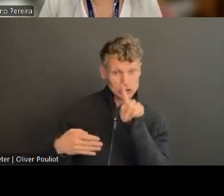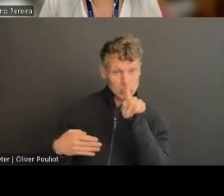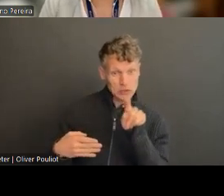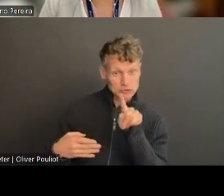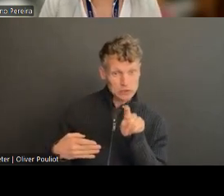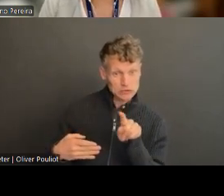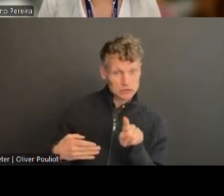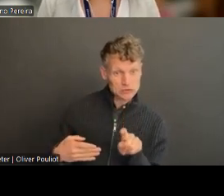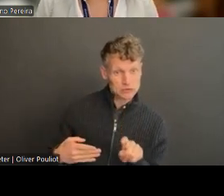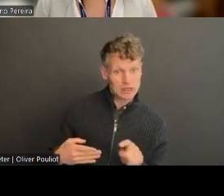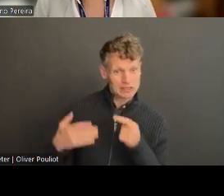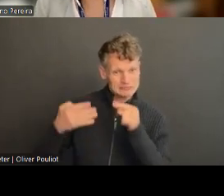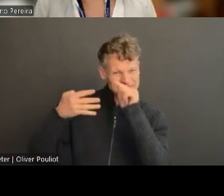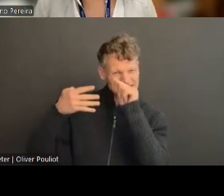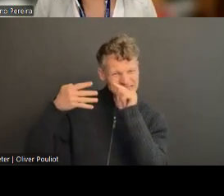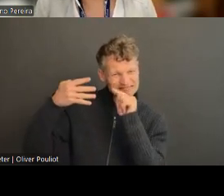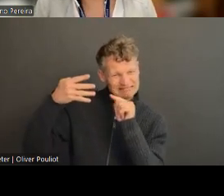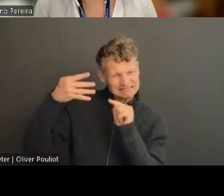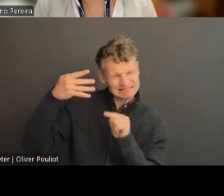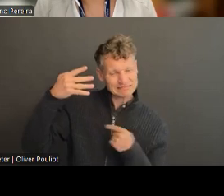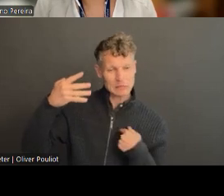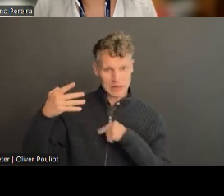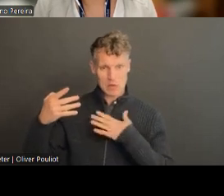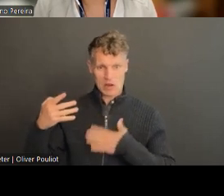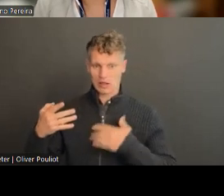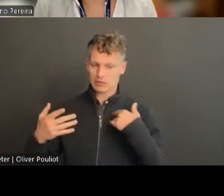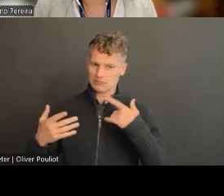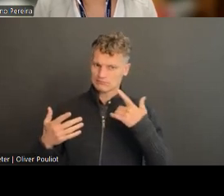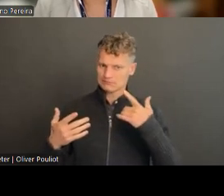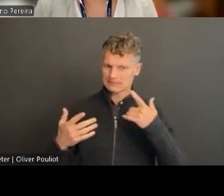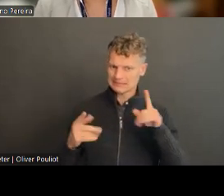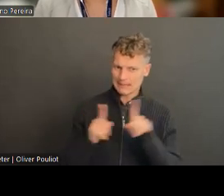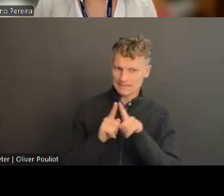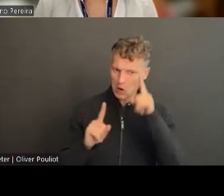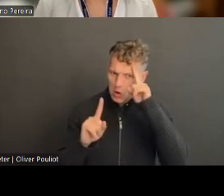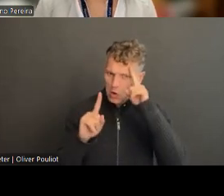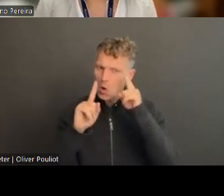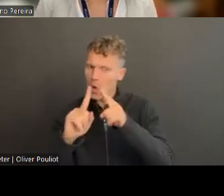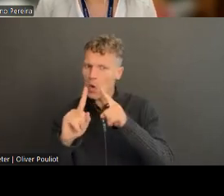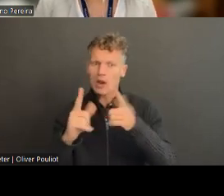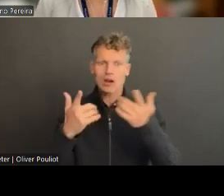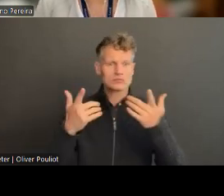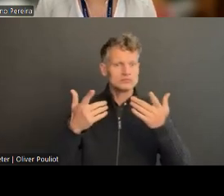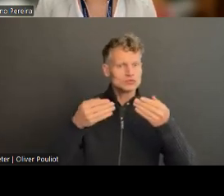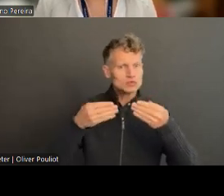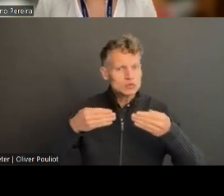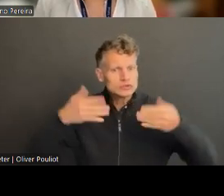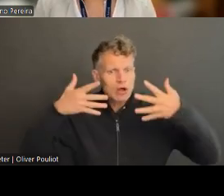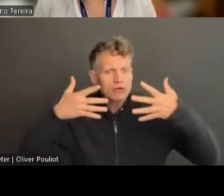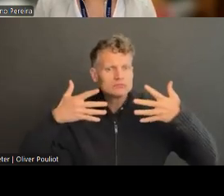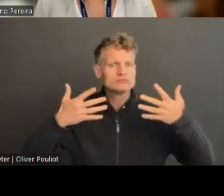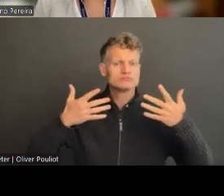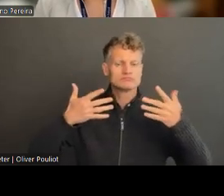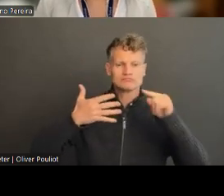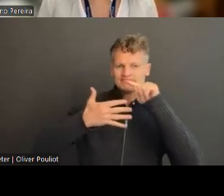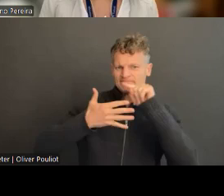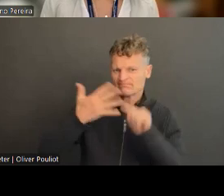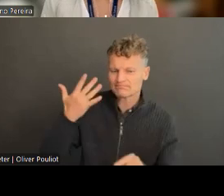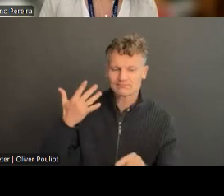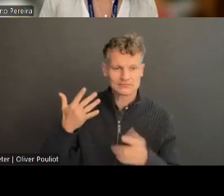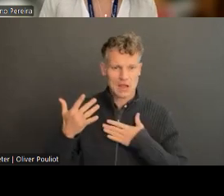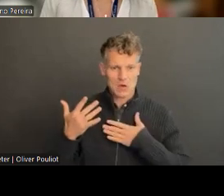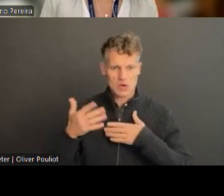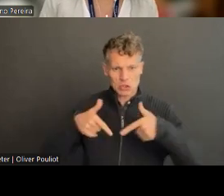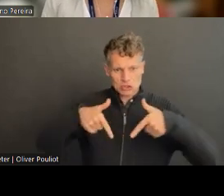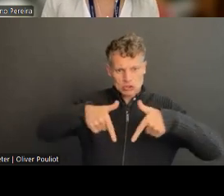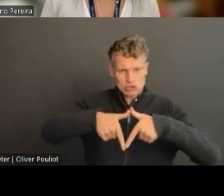cáncer cervicuterino. Y en las preguntas 5 a 7 tenemos las principales áreas de intervención, el contexto y quién es